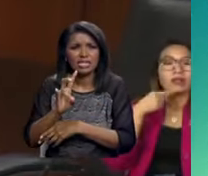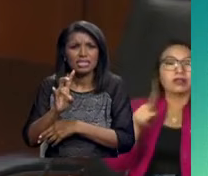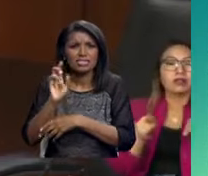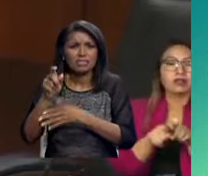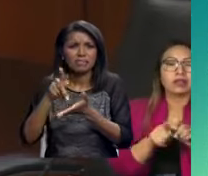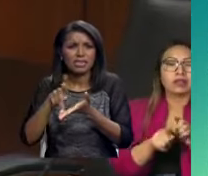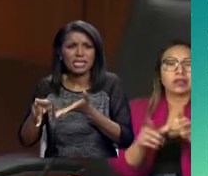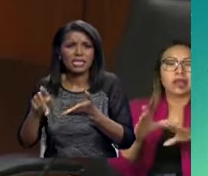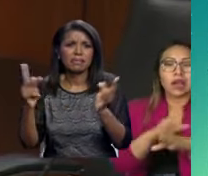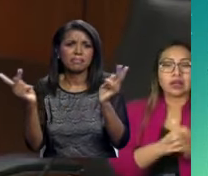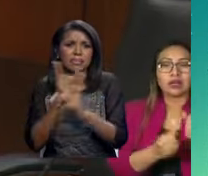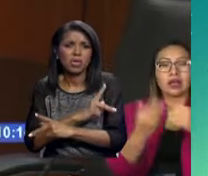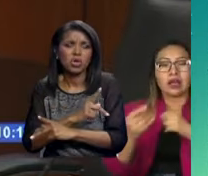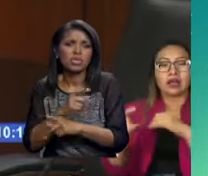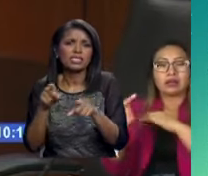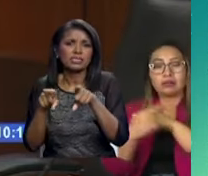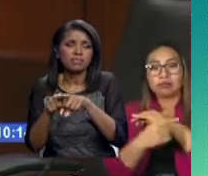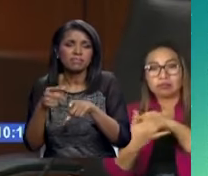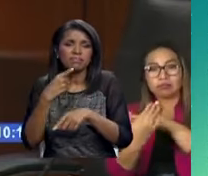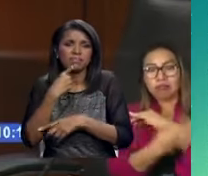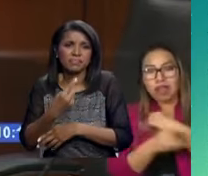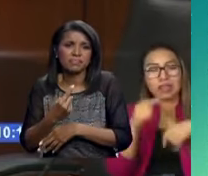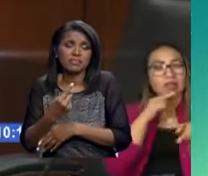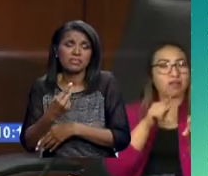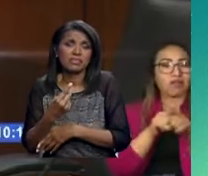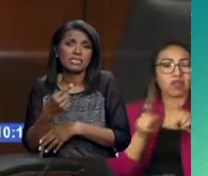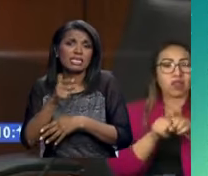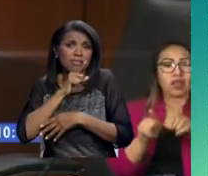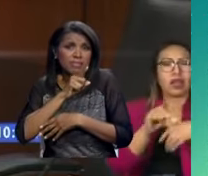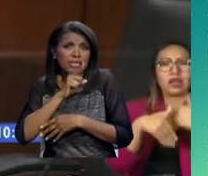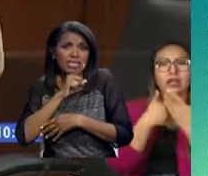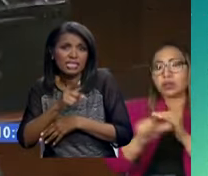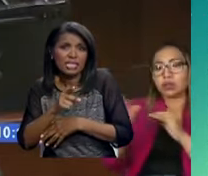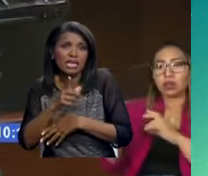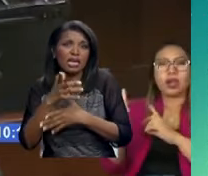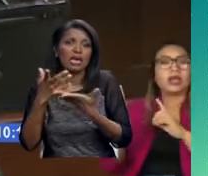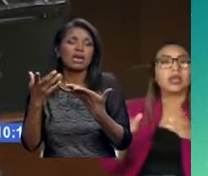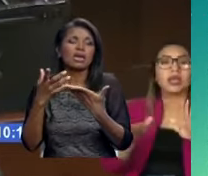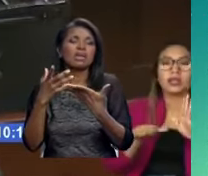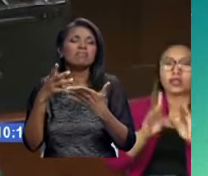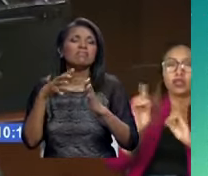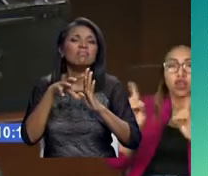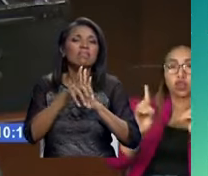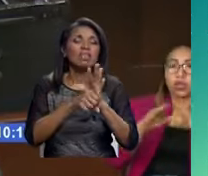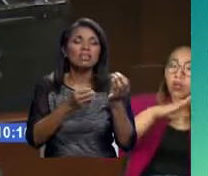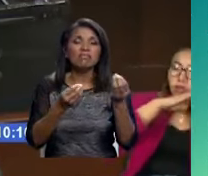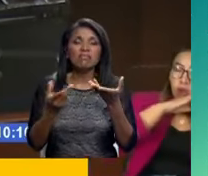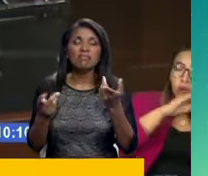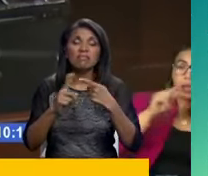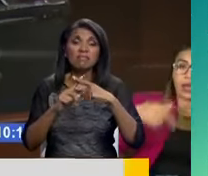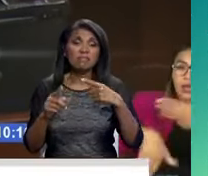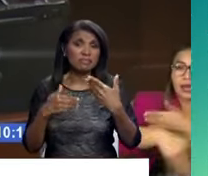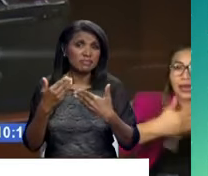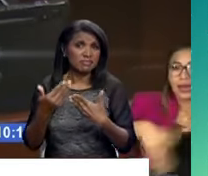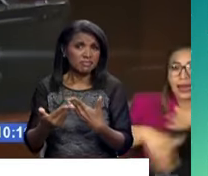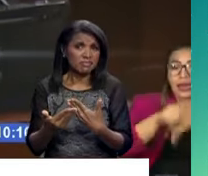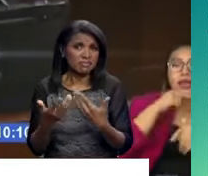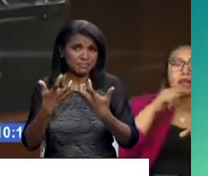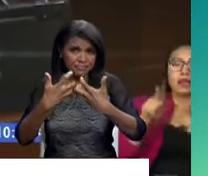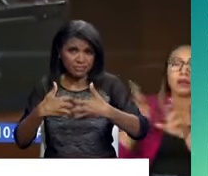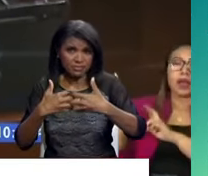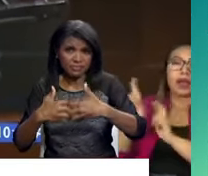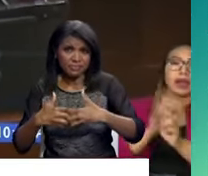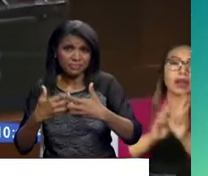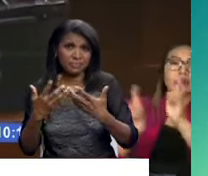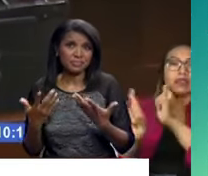aún, confesó en un acuerdo judicial que cometió actos de corrupción en perjuicio del Estado panameño. Sin embargo, esta empresa, producto